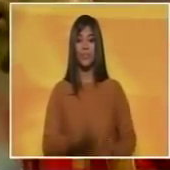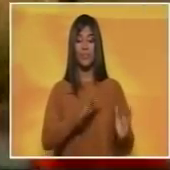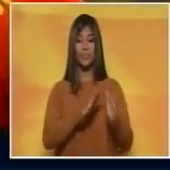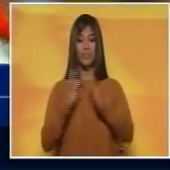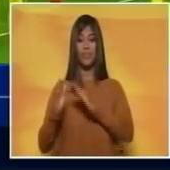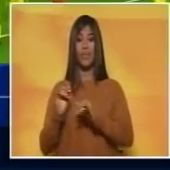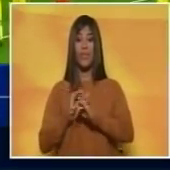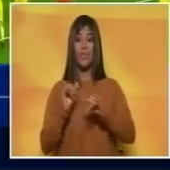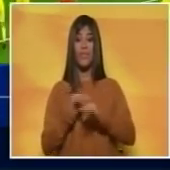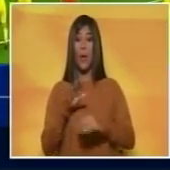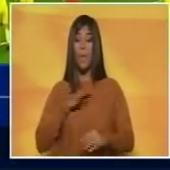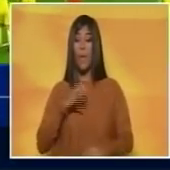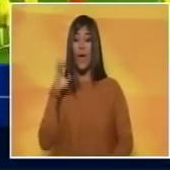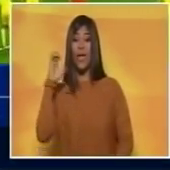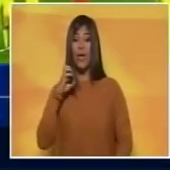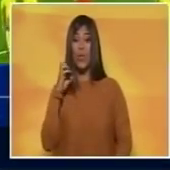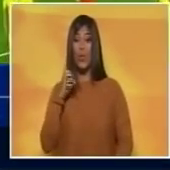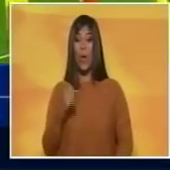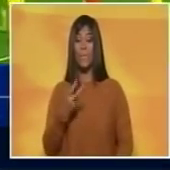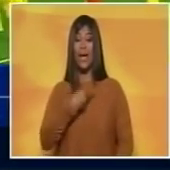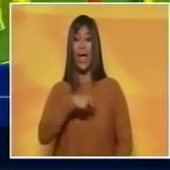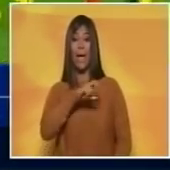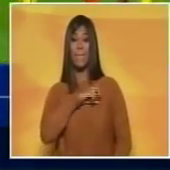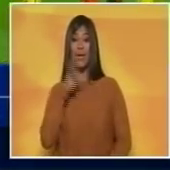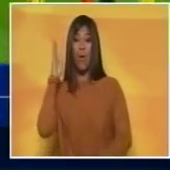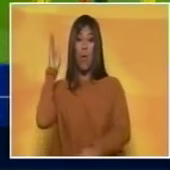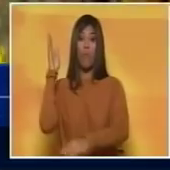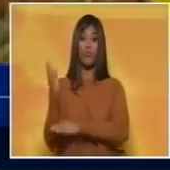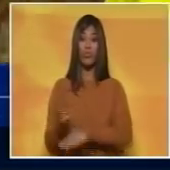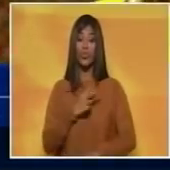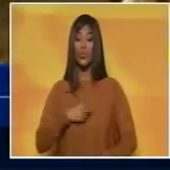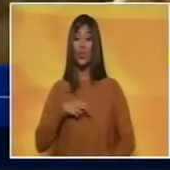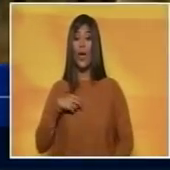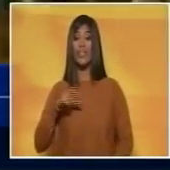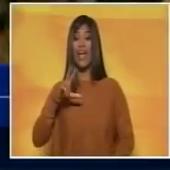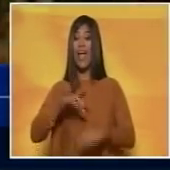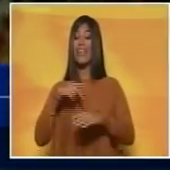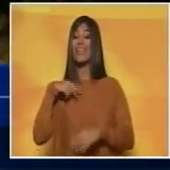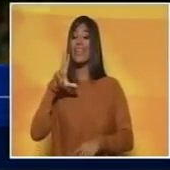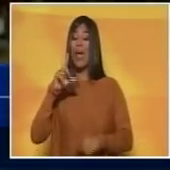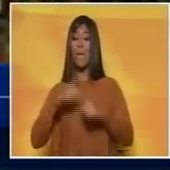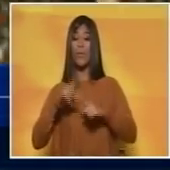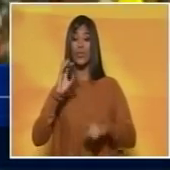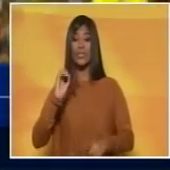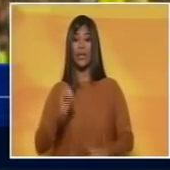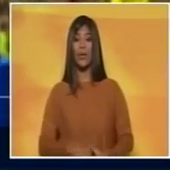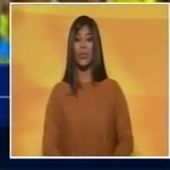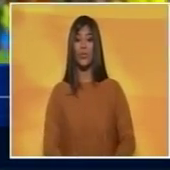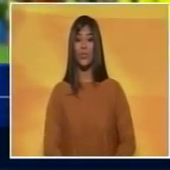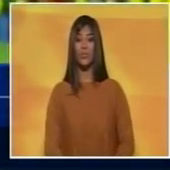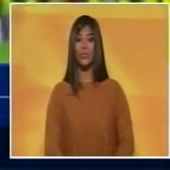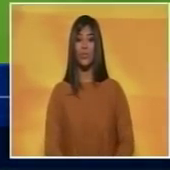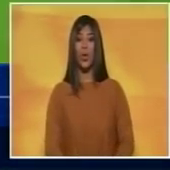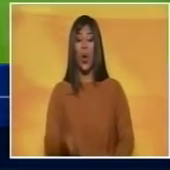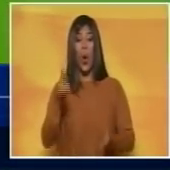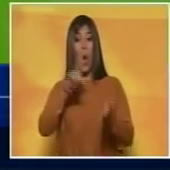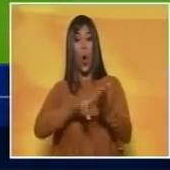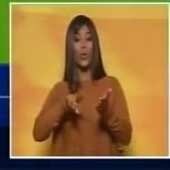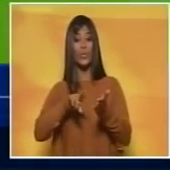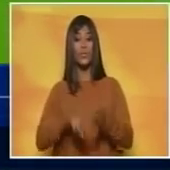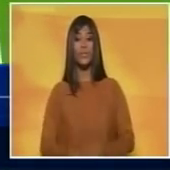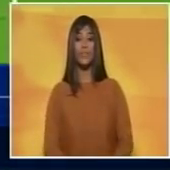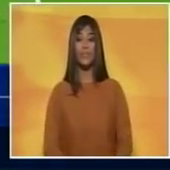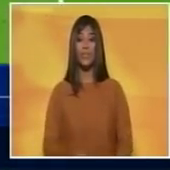En las eliminatorias europeas, España derrotó a Suecia 3-0 en el Estadio Santiago Bernabéu, una vez más sin